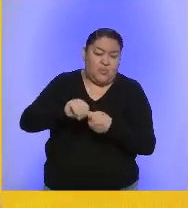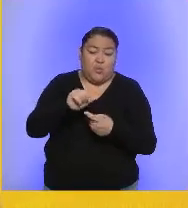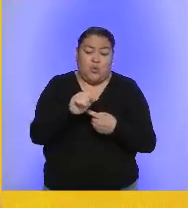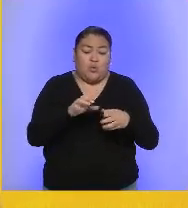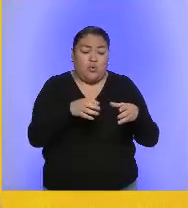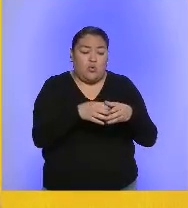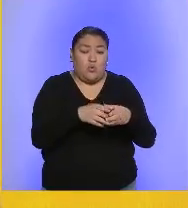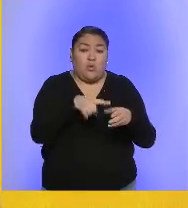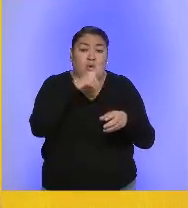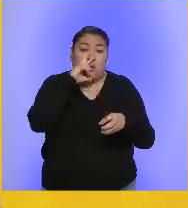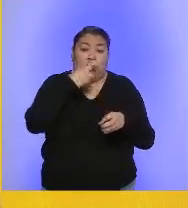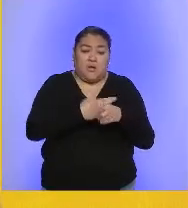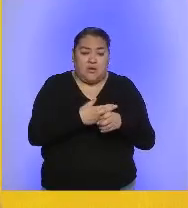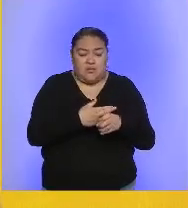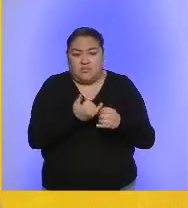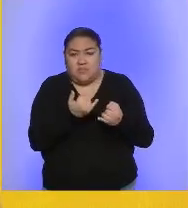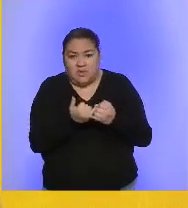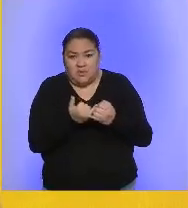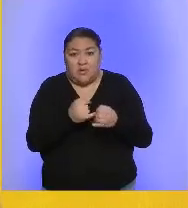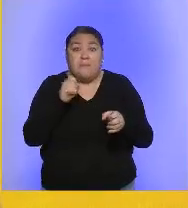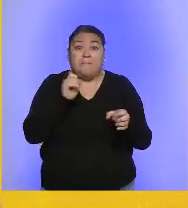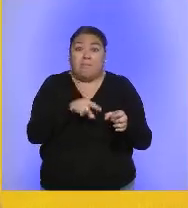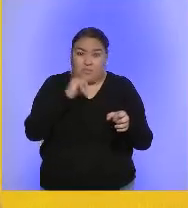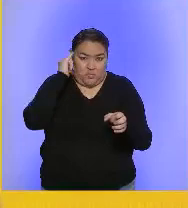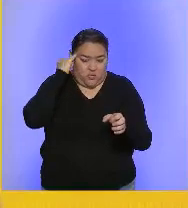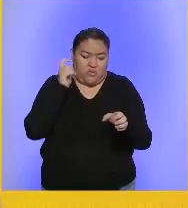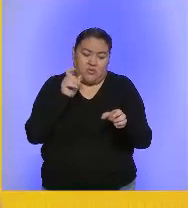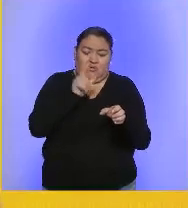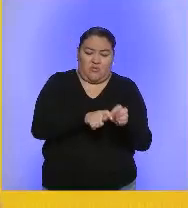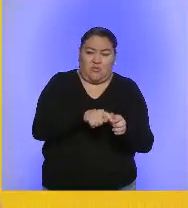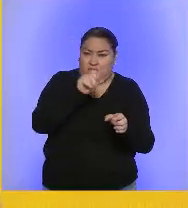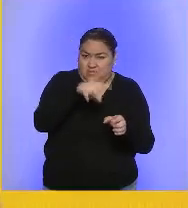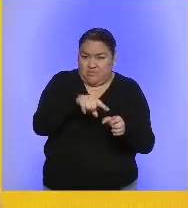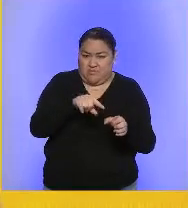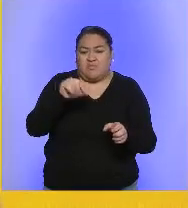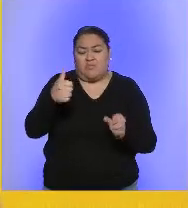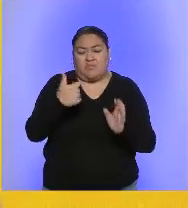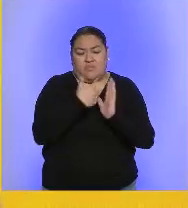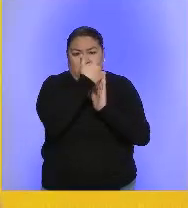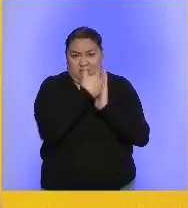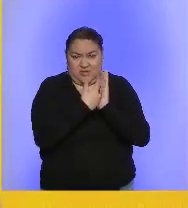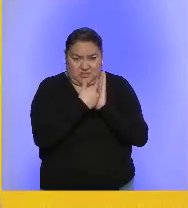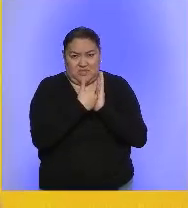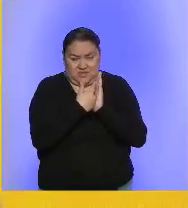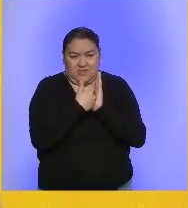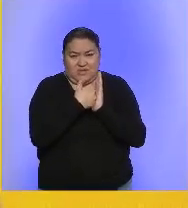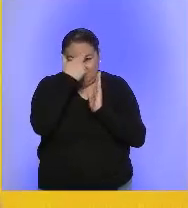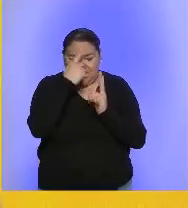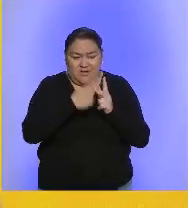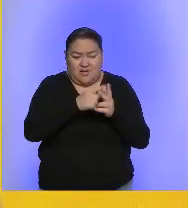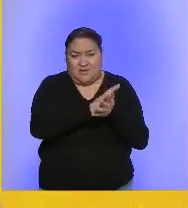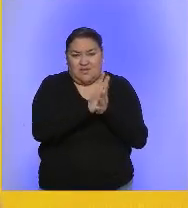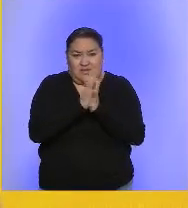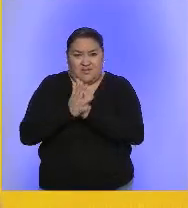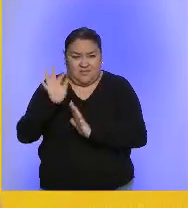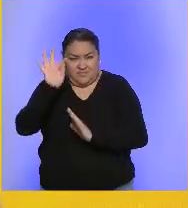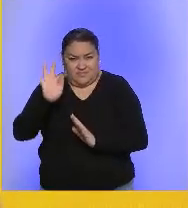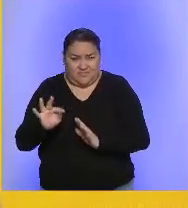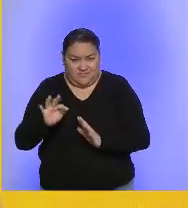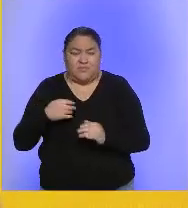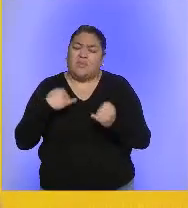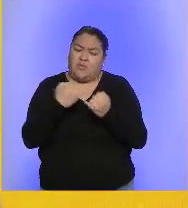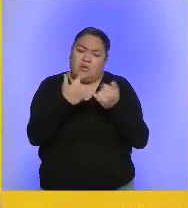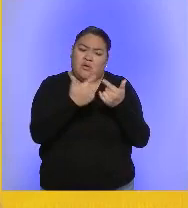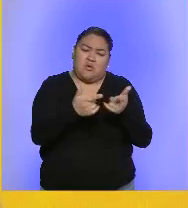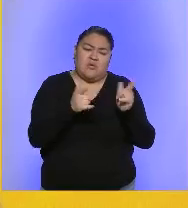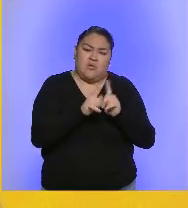integrados por estas fórmulas. Y en las listas de representación proporcional se obligó a los partidos que también se